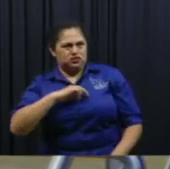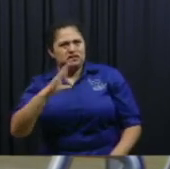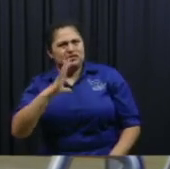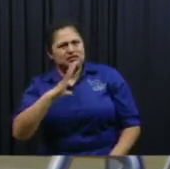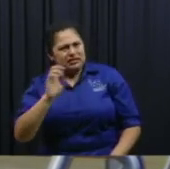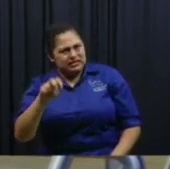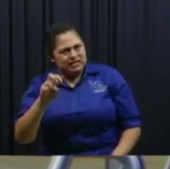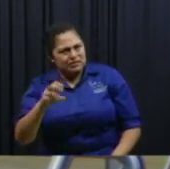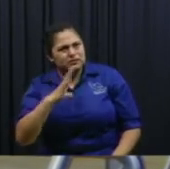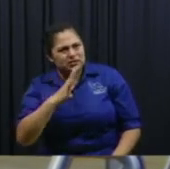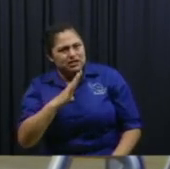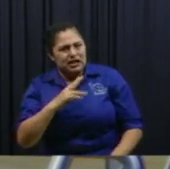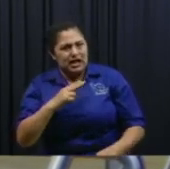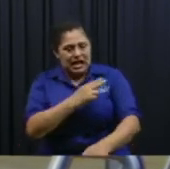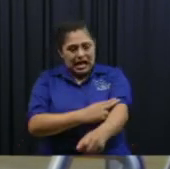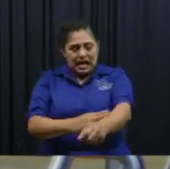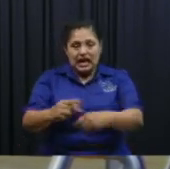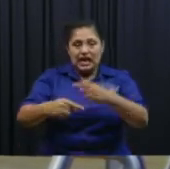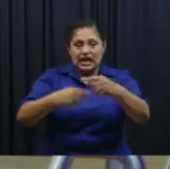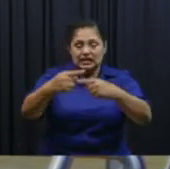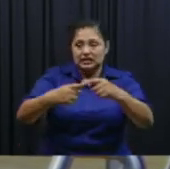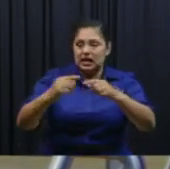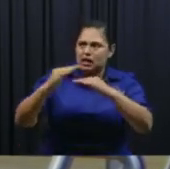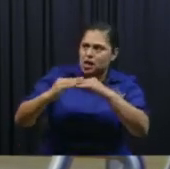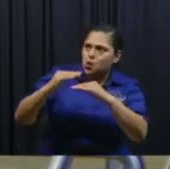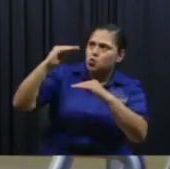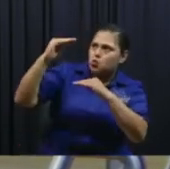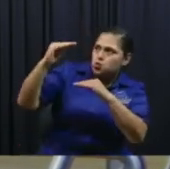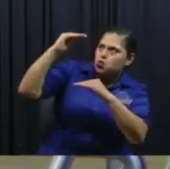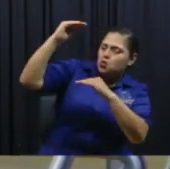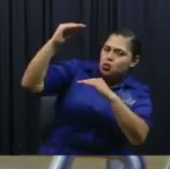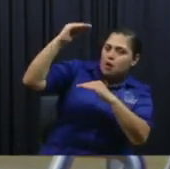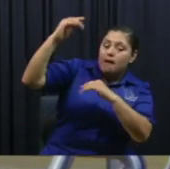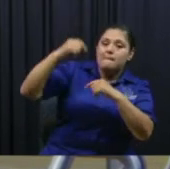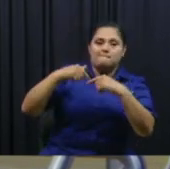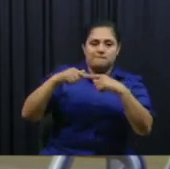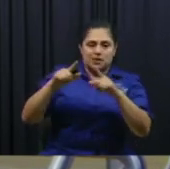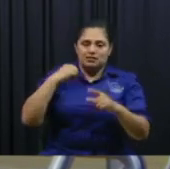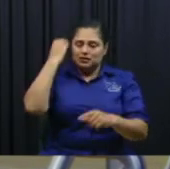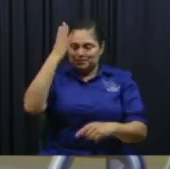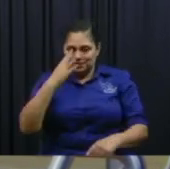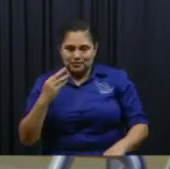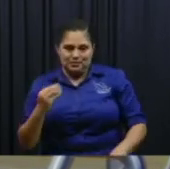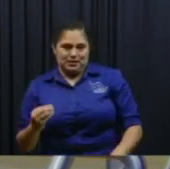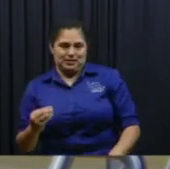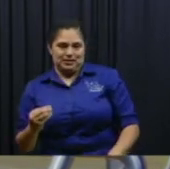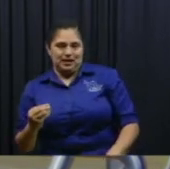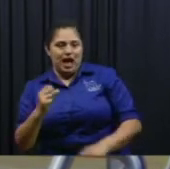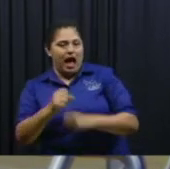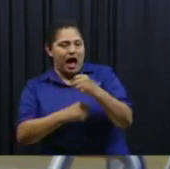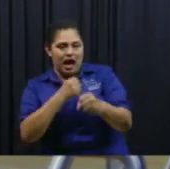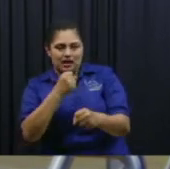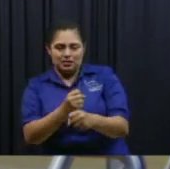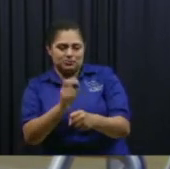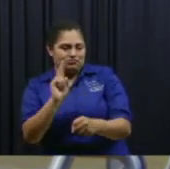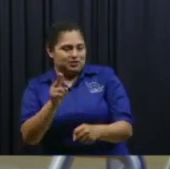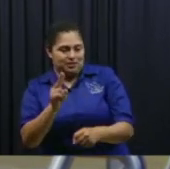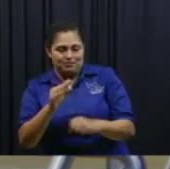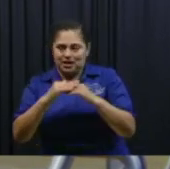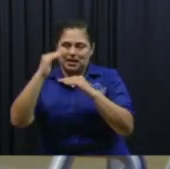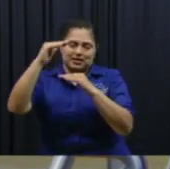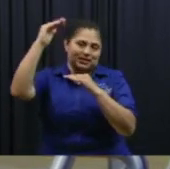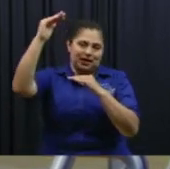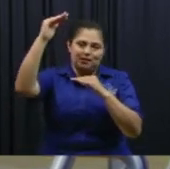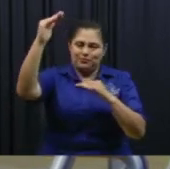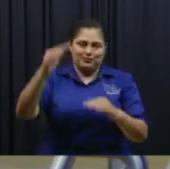y crecer pero crecer espiritualmente mire en edadtos crecemos hermano aunque usted no